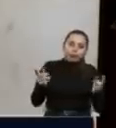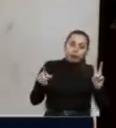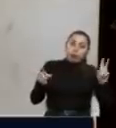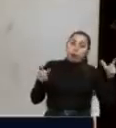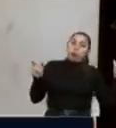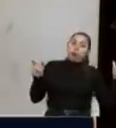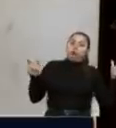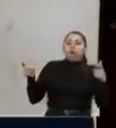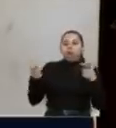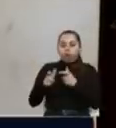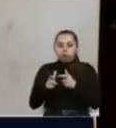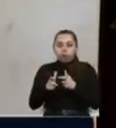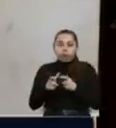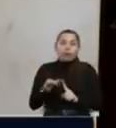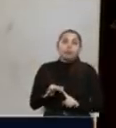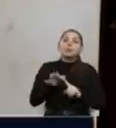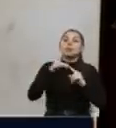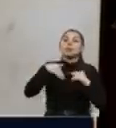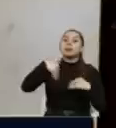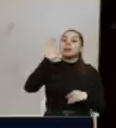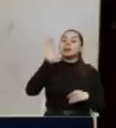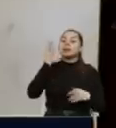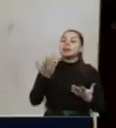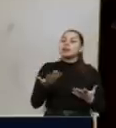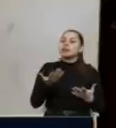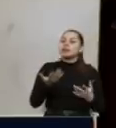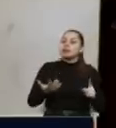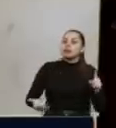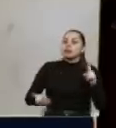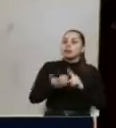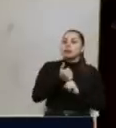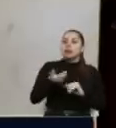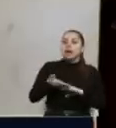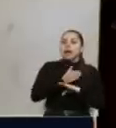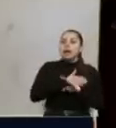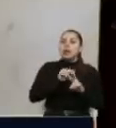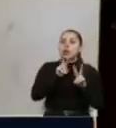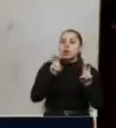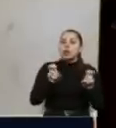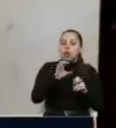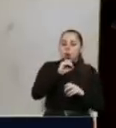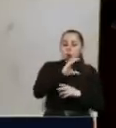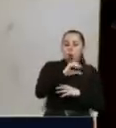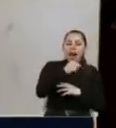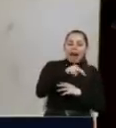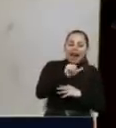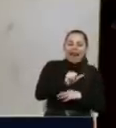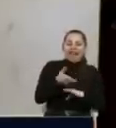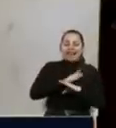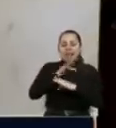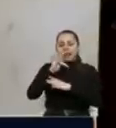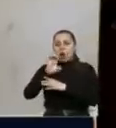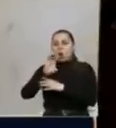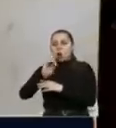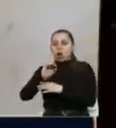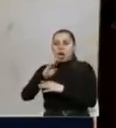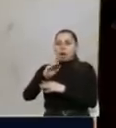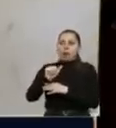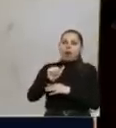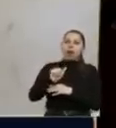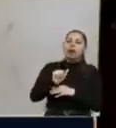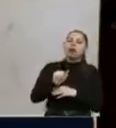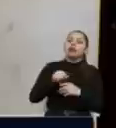especialmente por lo que se logró, por el descenso que hubo en Ocaña, Tibú, Teorama y